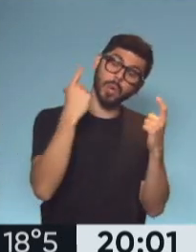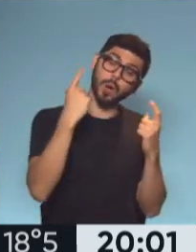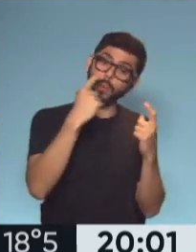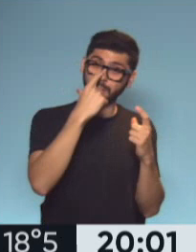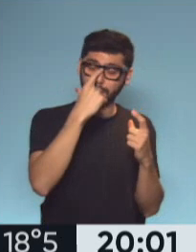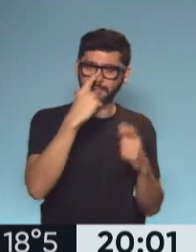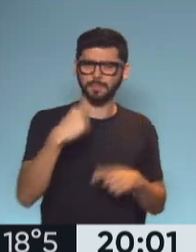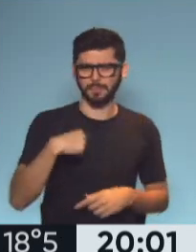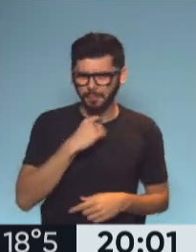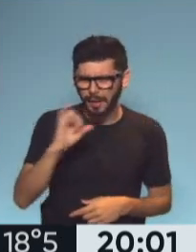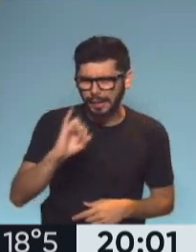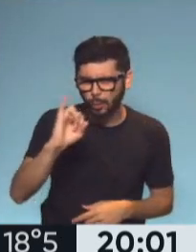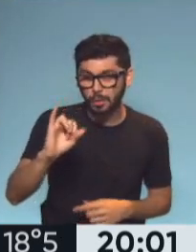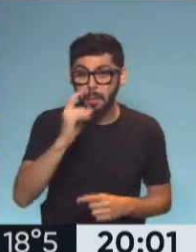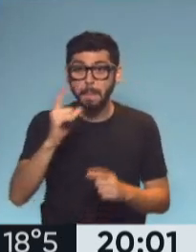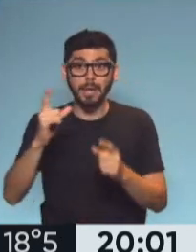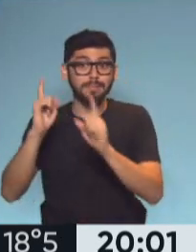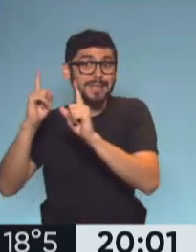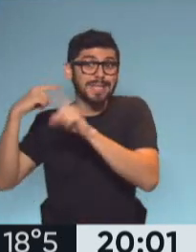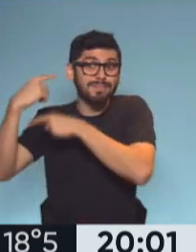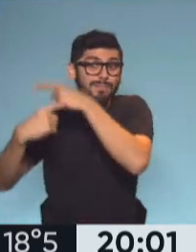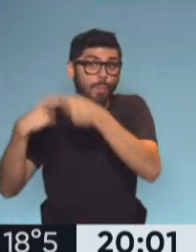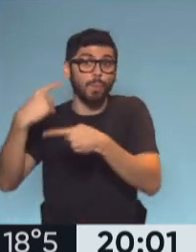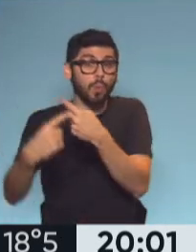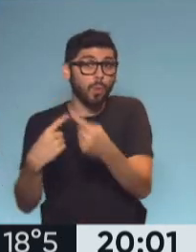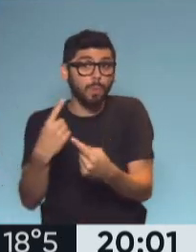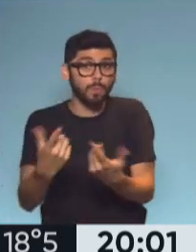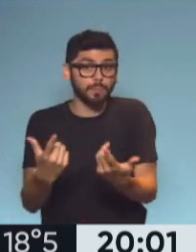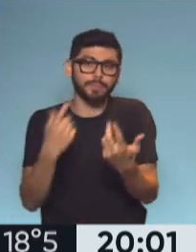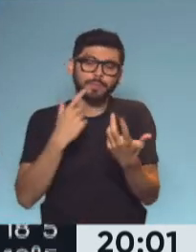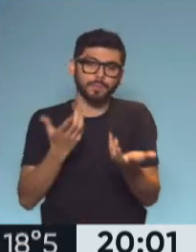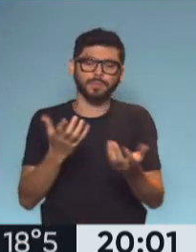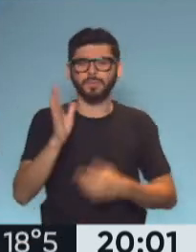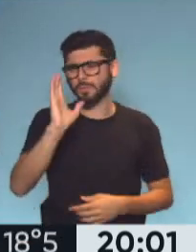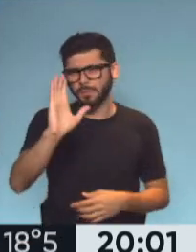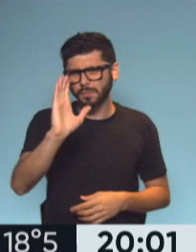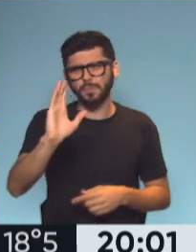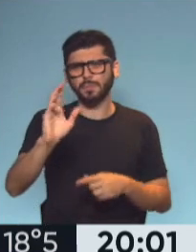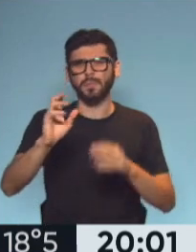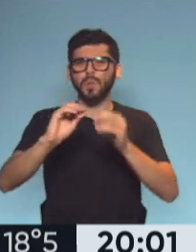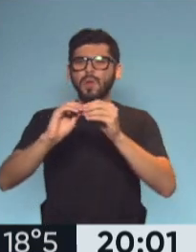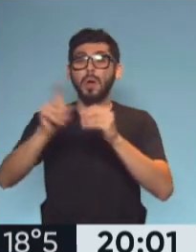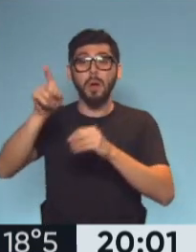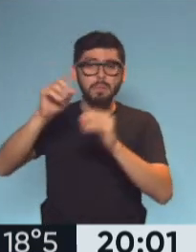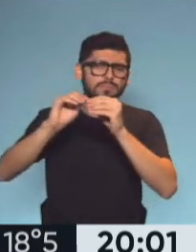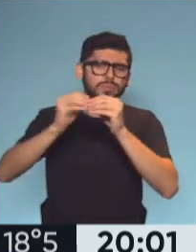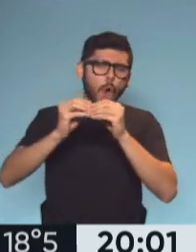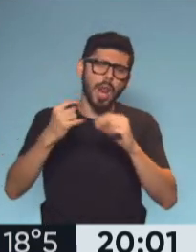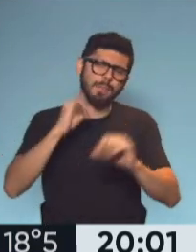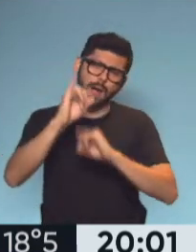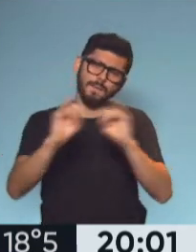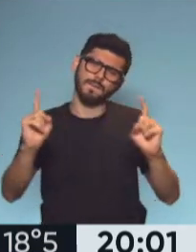Entonces, cuente una pareciese cosita? que se repetía una receta hasta ese momento. Digo receta entre comillas. Le resumo el problema que tienen estos muchachos.